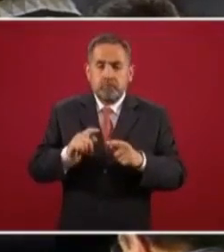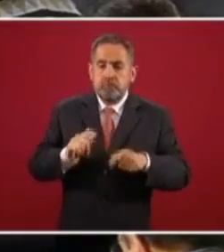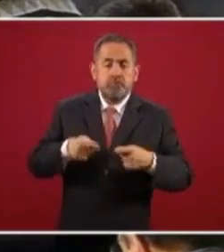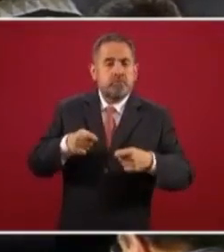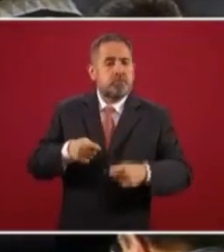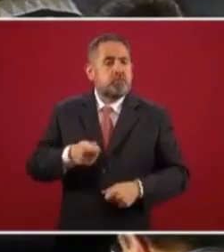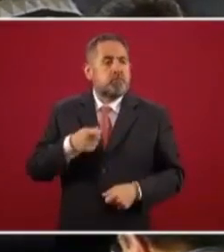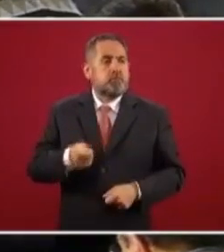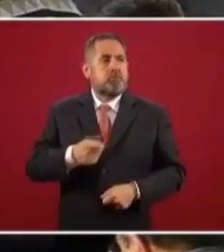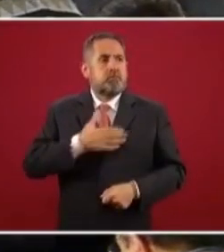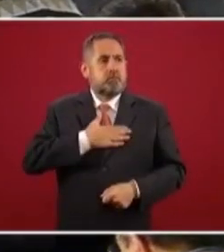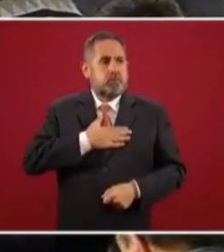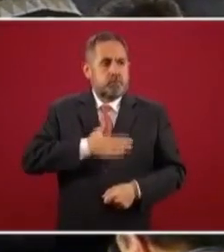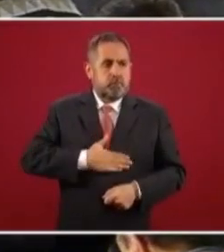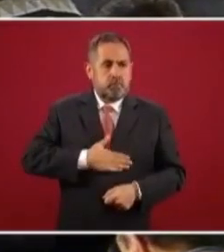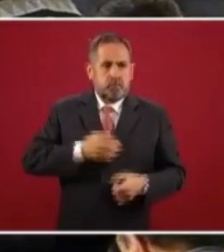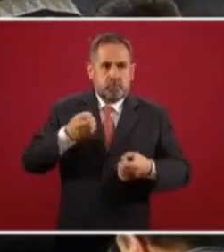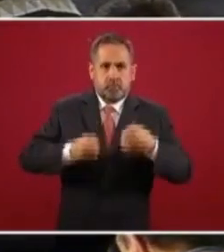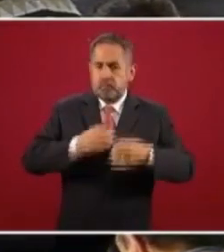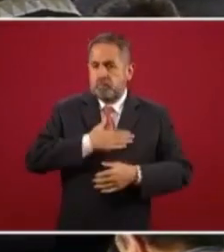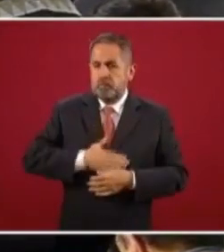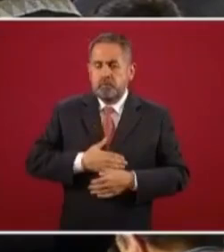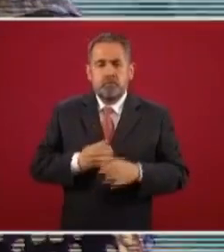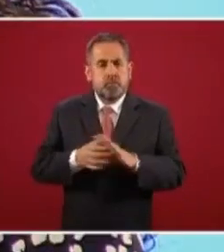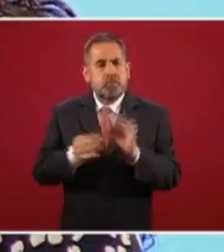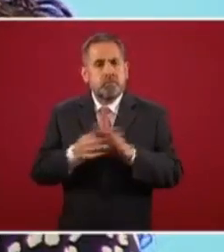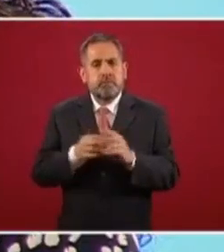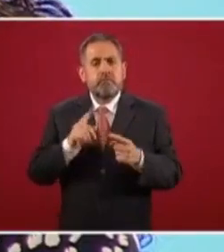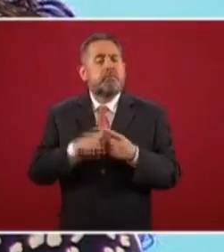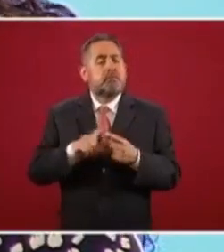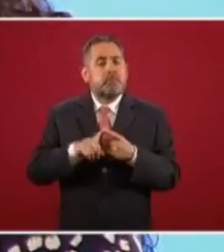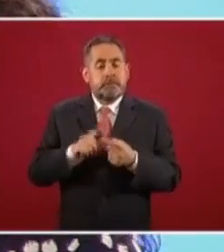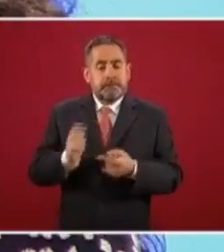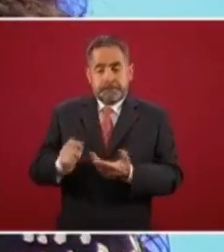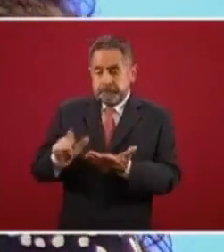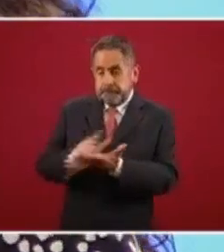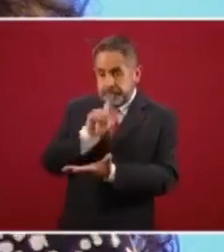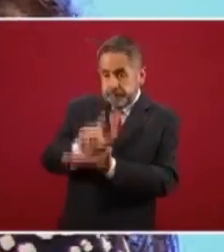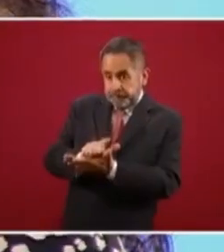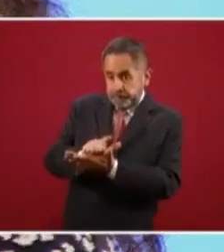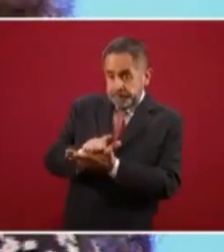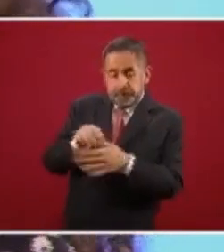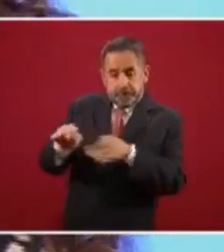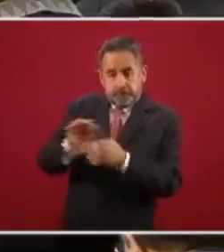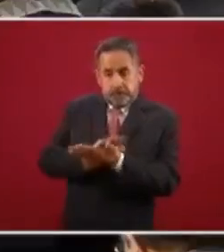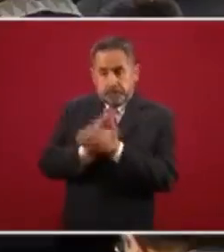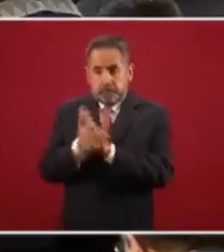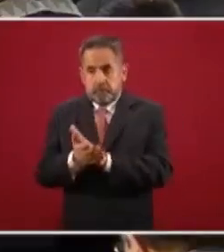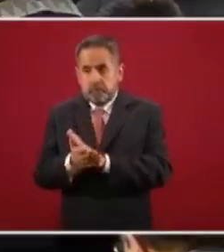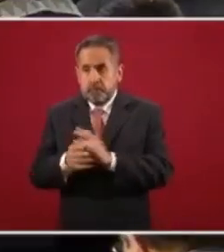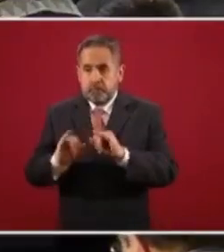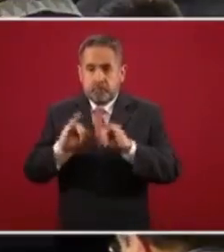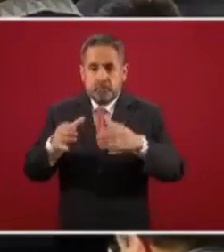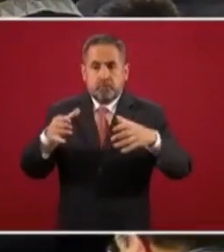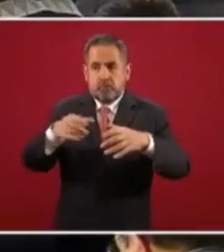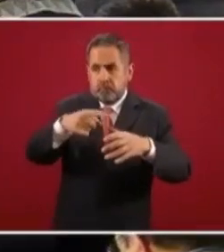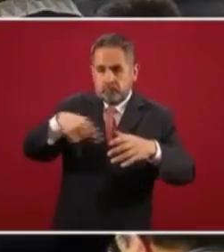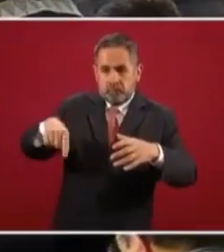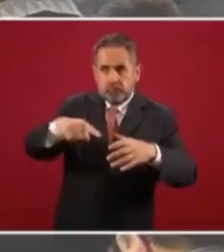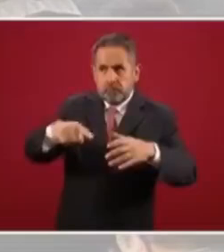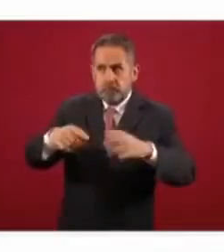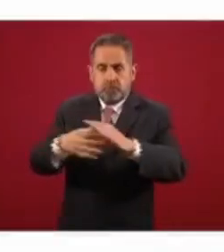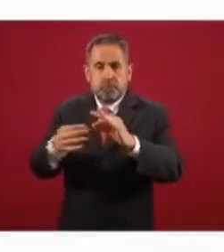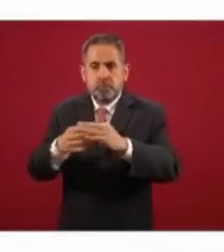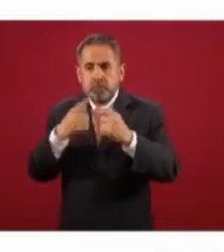impartición de justicia. En la reforma laboral se cambia de las juntas de conciliación y